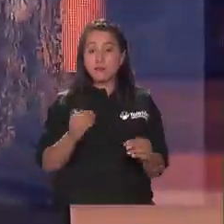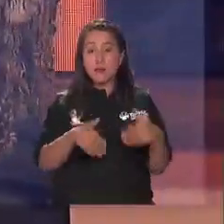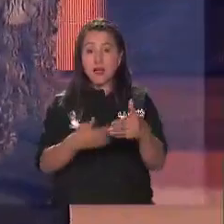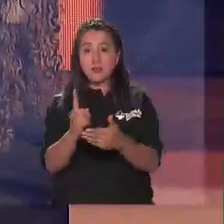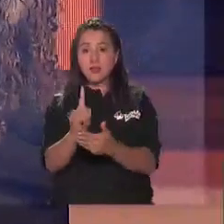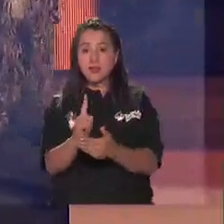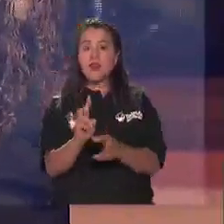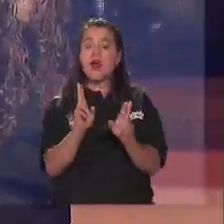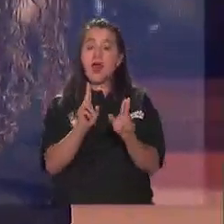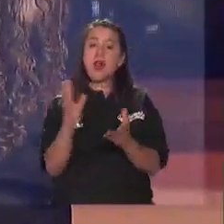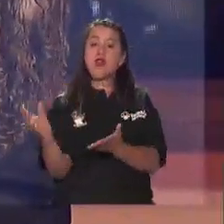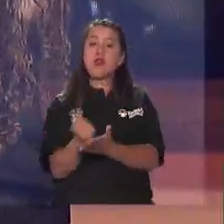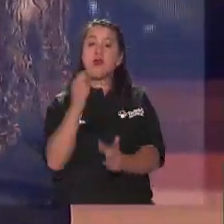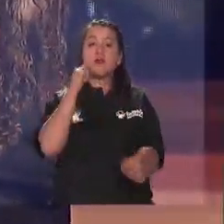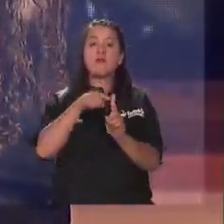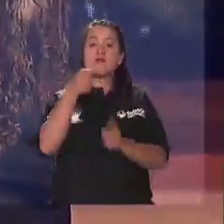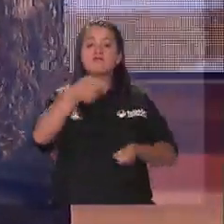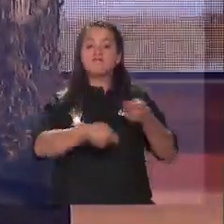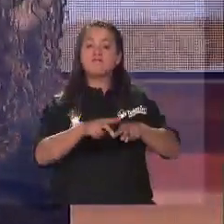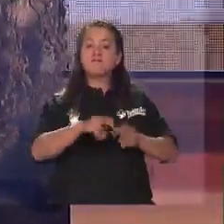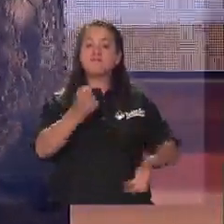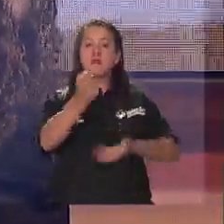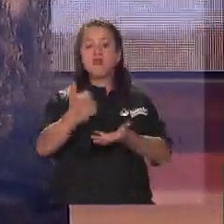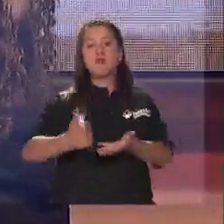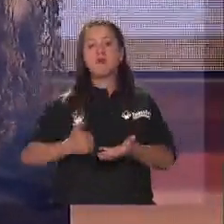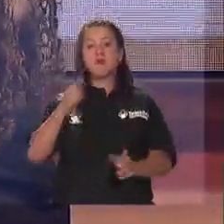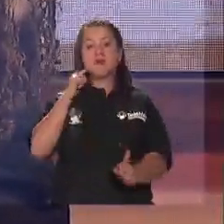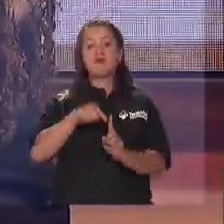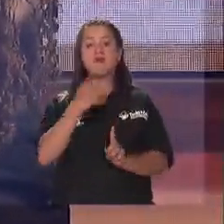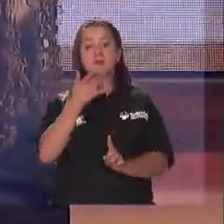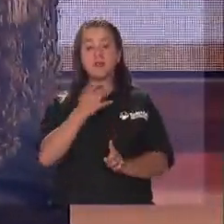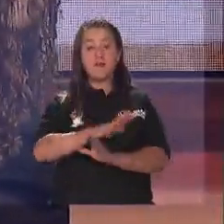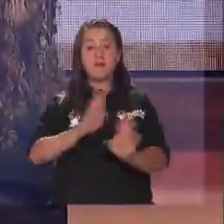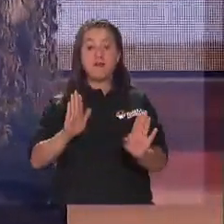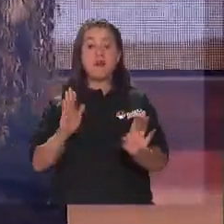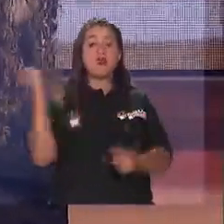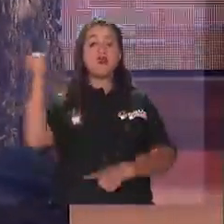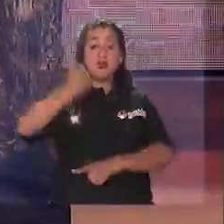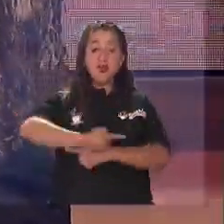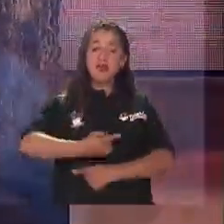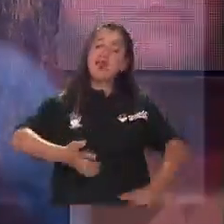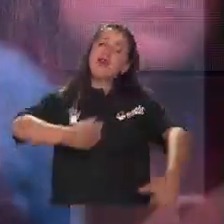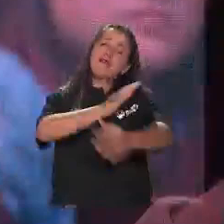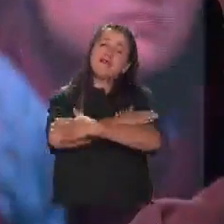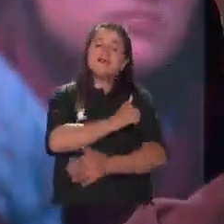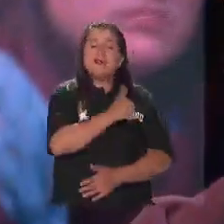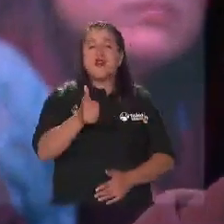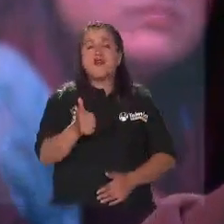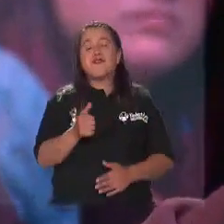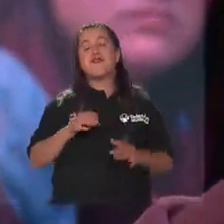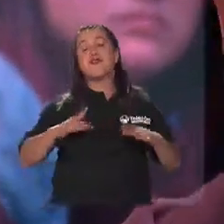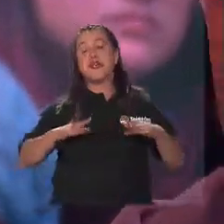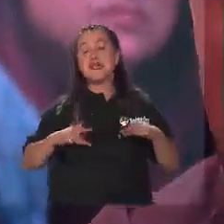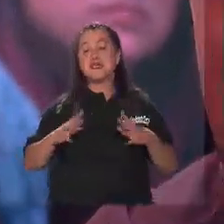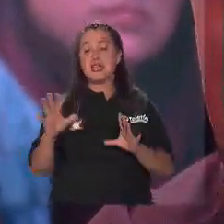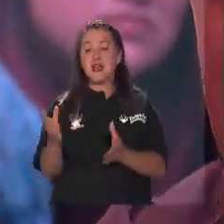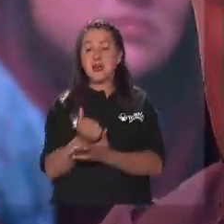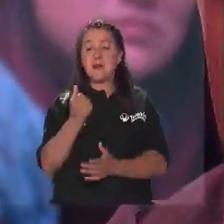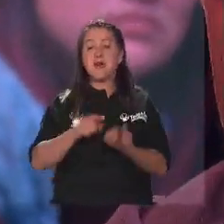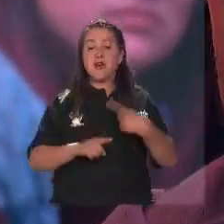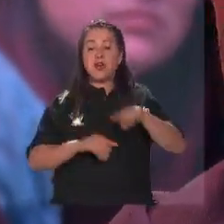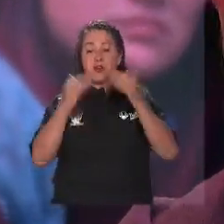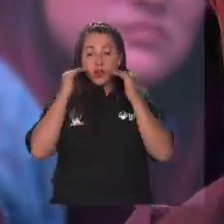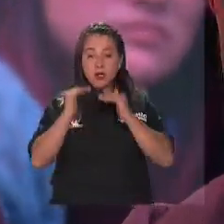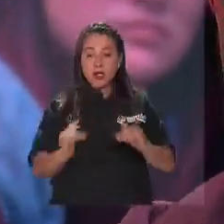Debemos lograrlo y hacer que al final de que termine esta jornada, darnos el abrazo de todos, felices porque llegamos a la meta y muchos niños más se van a